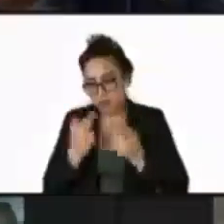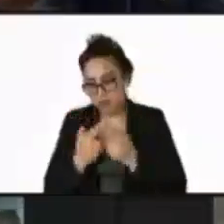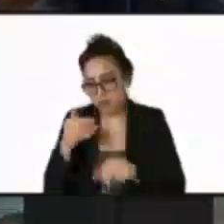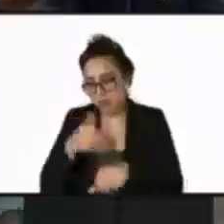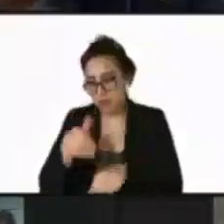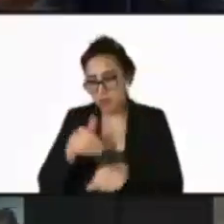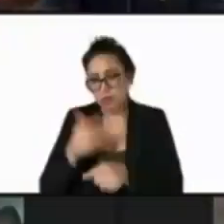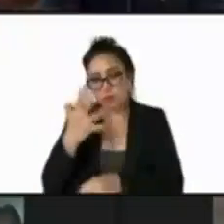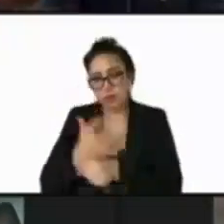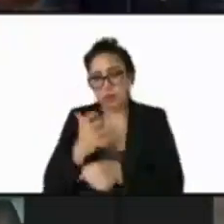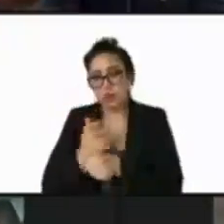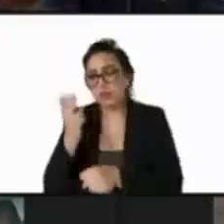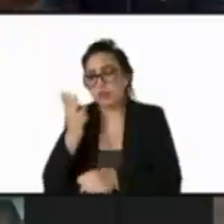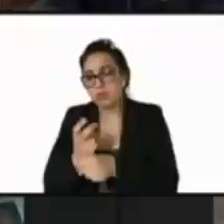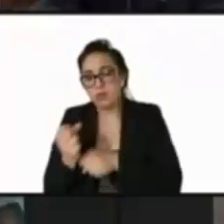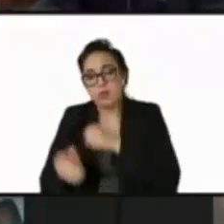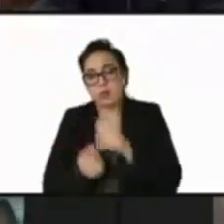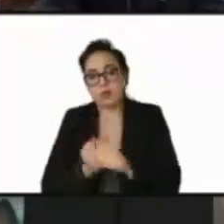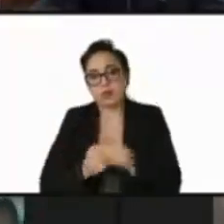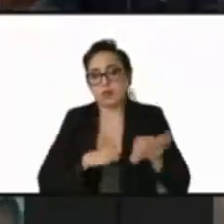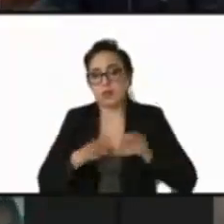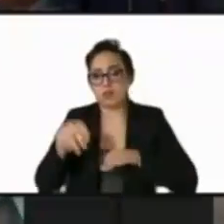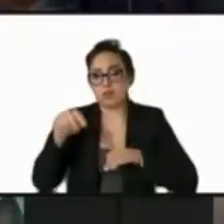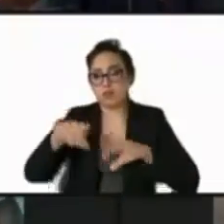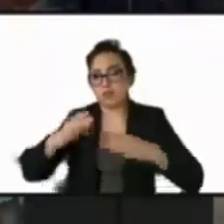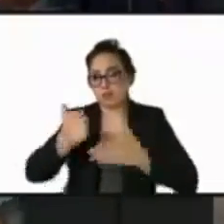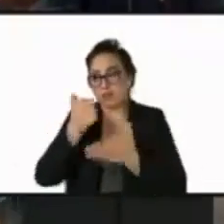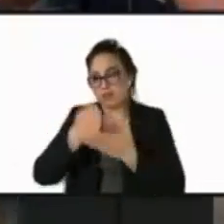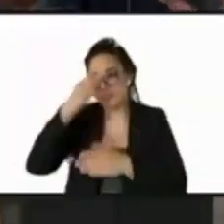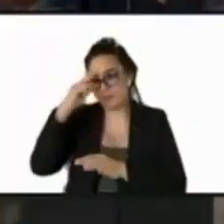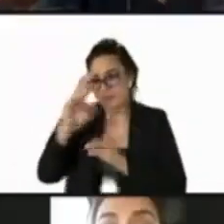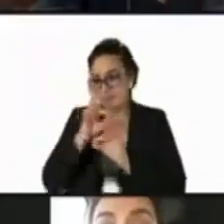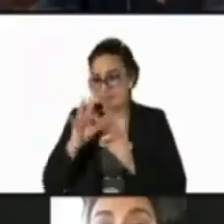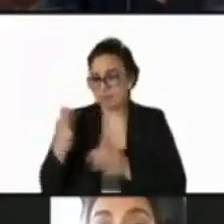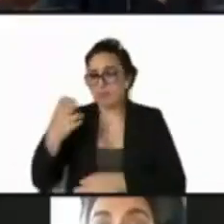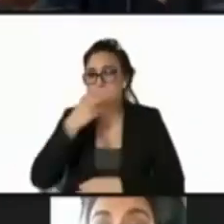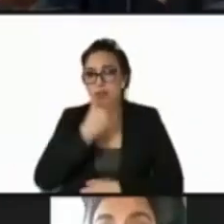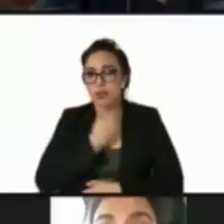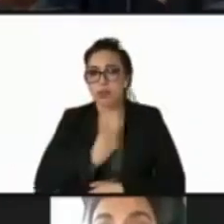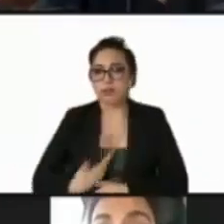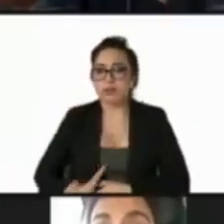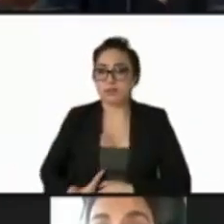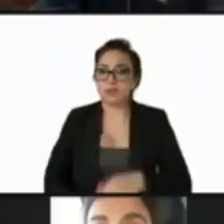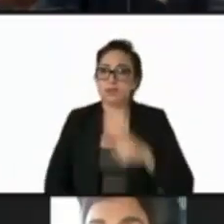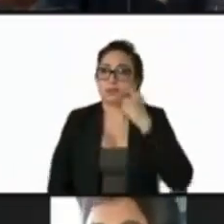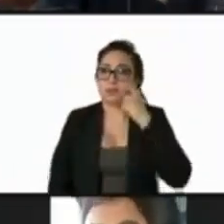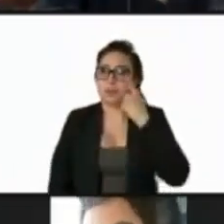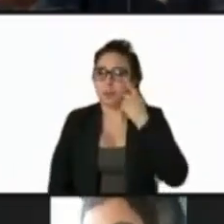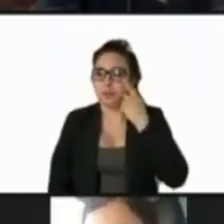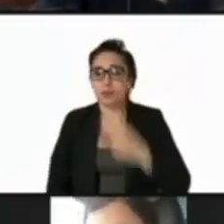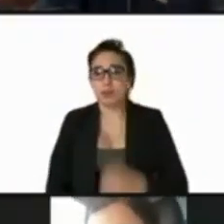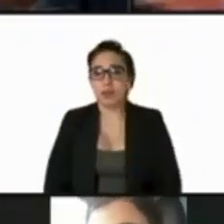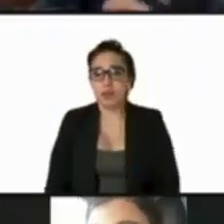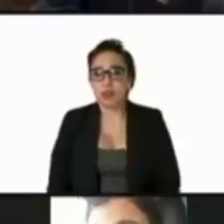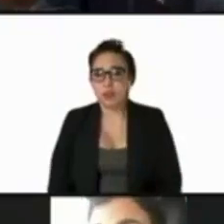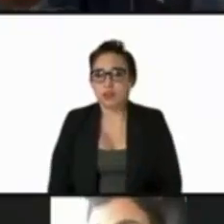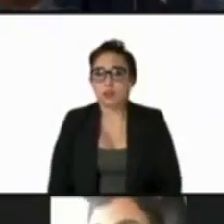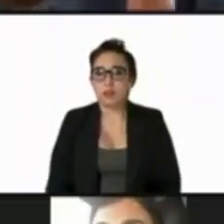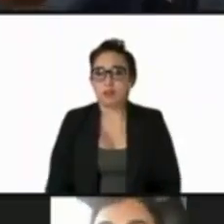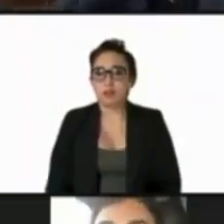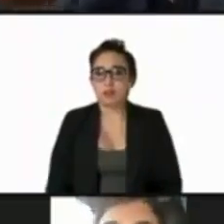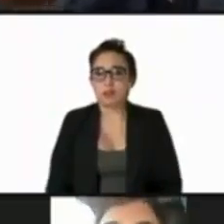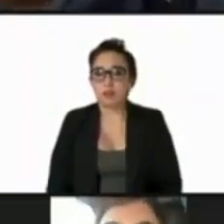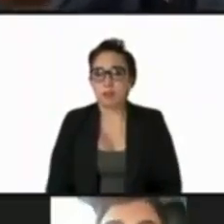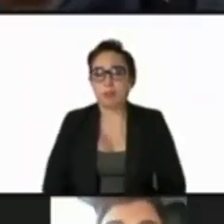Por otra parte, la JUCOPO aprobó un acuerdo donde se reconoce la labor del personal de resguardo del Palacio de Donceles, en particular durante los hechos de